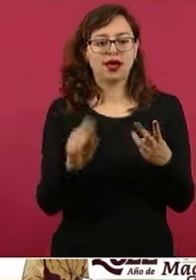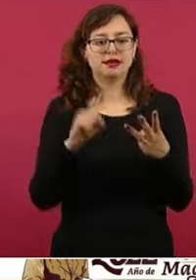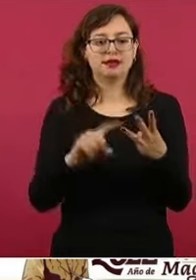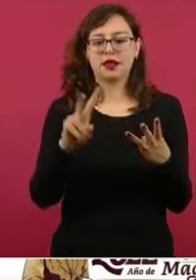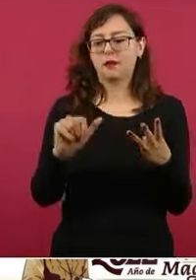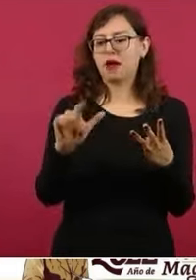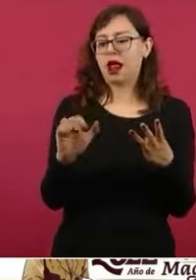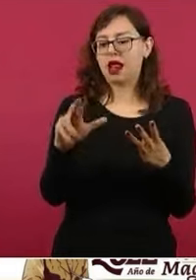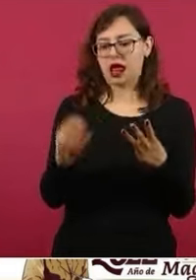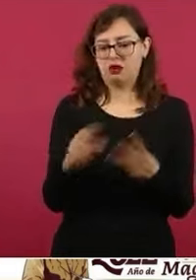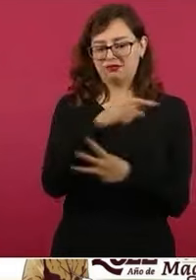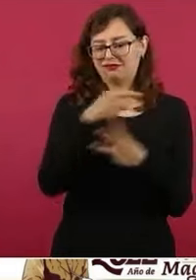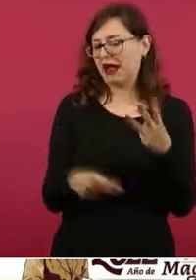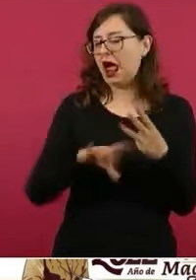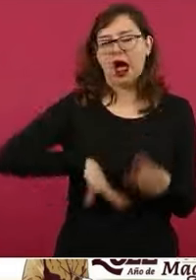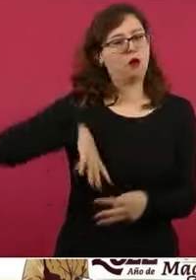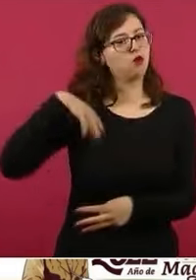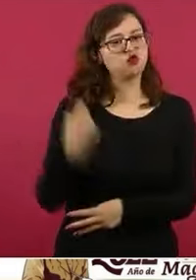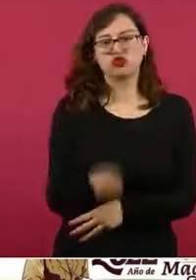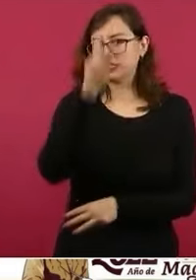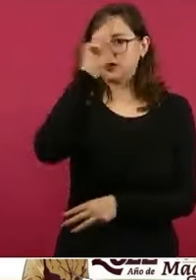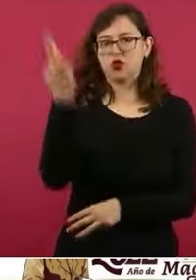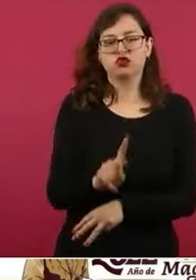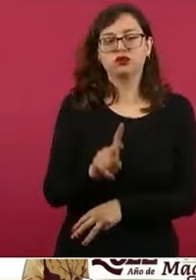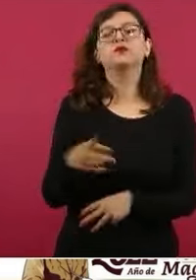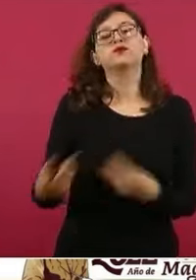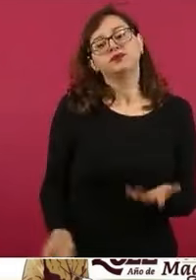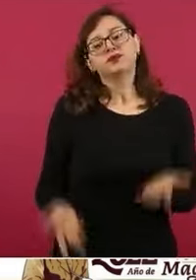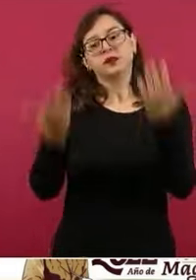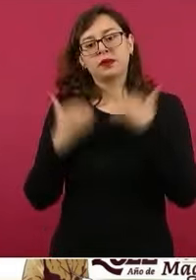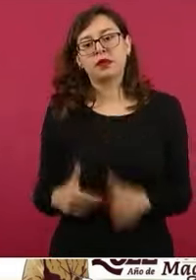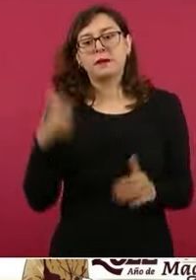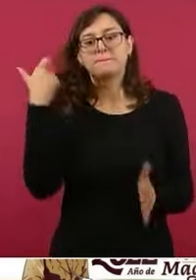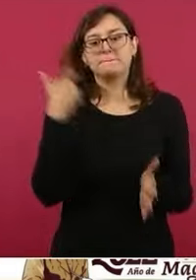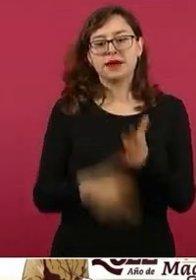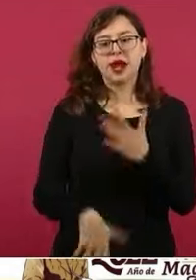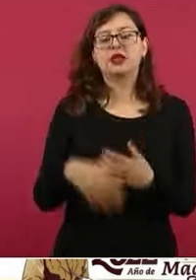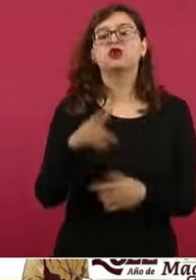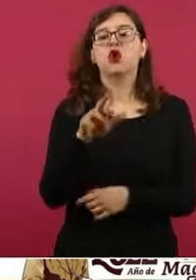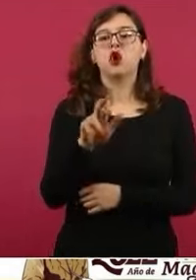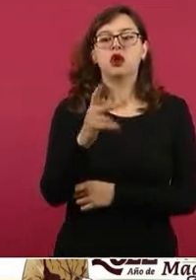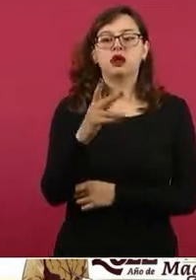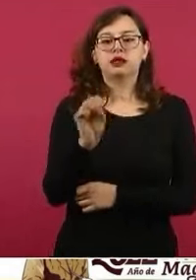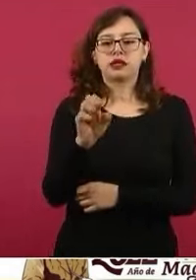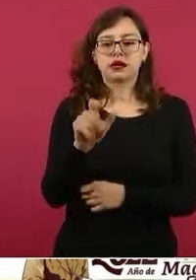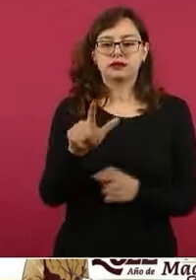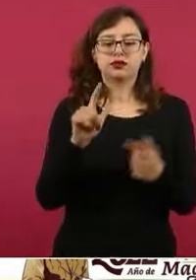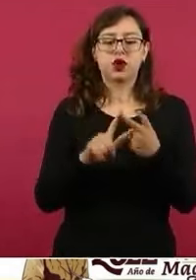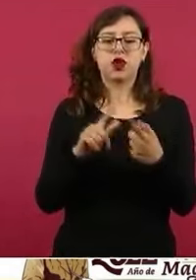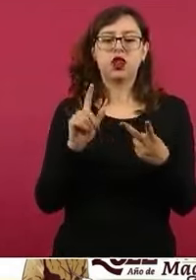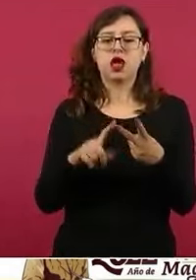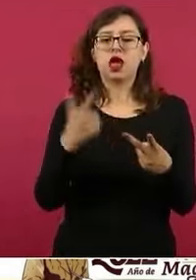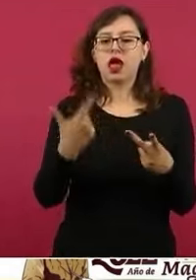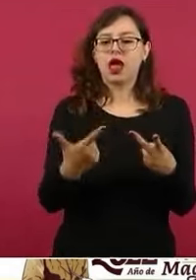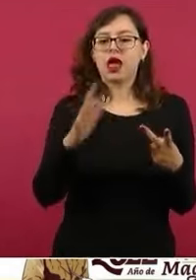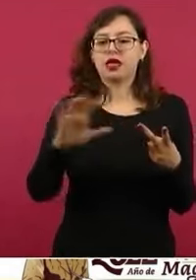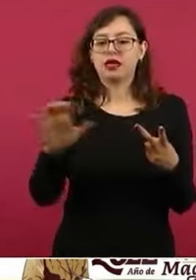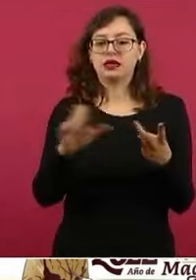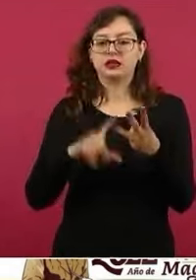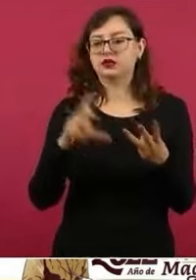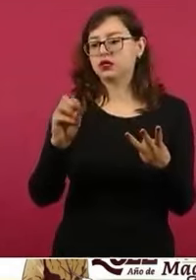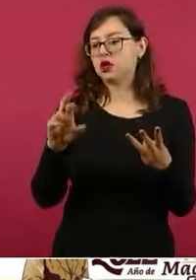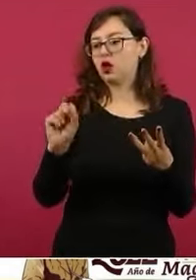fueron aliados de los consumidores, Repsol, G500 y Orsan. La diferencia entre los promedios de los más altos y de